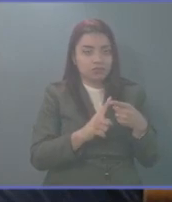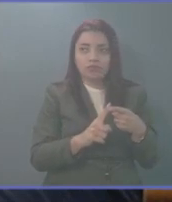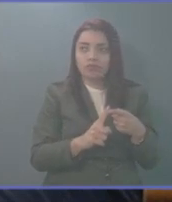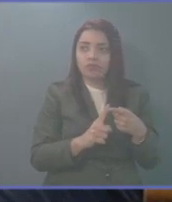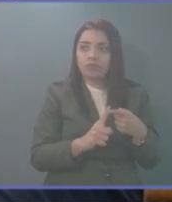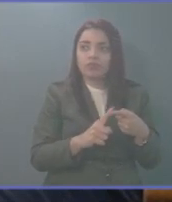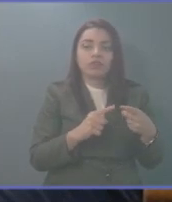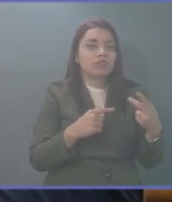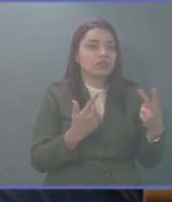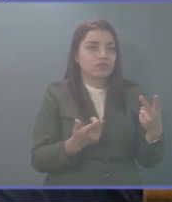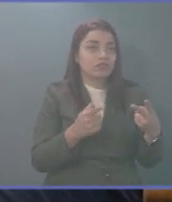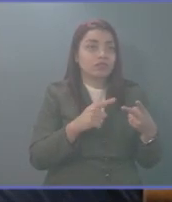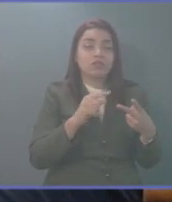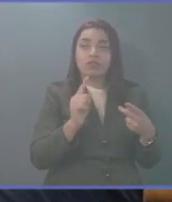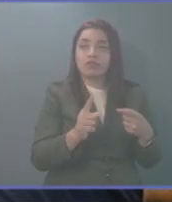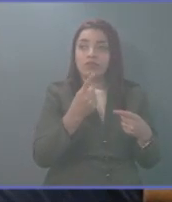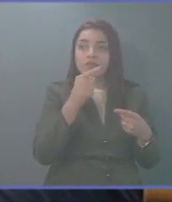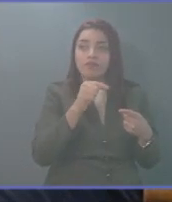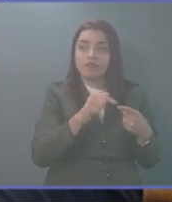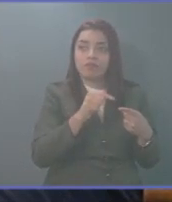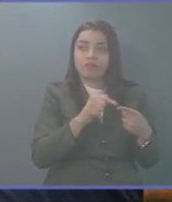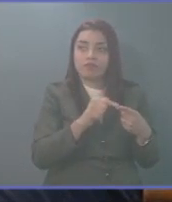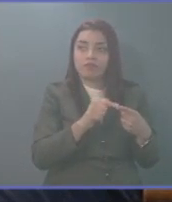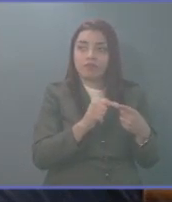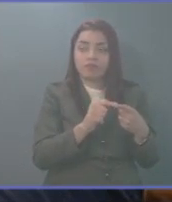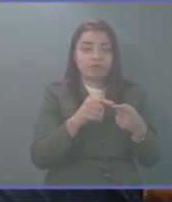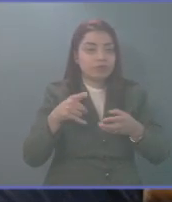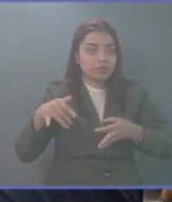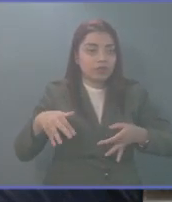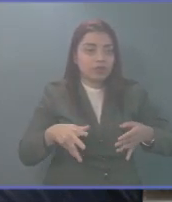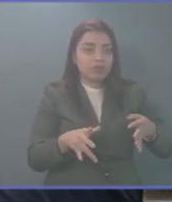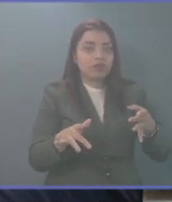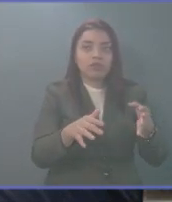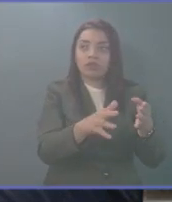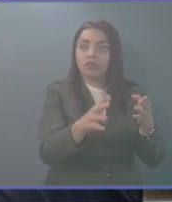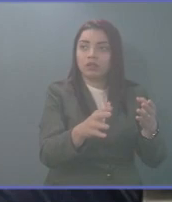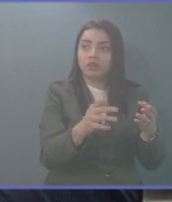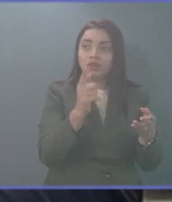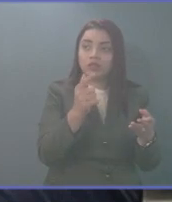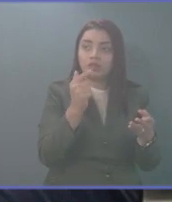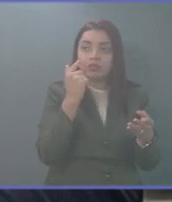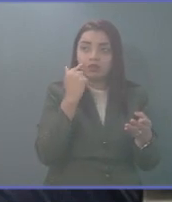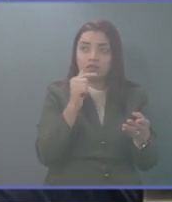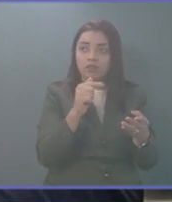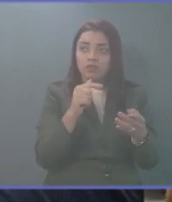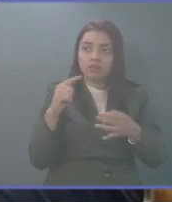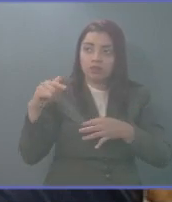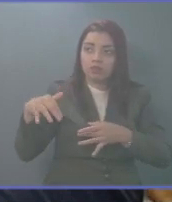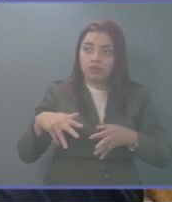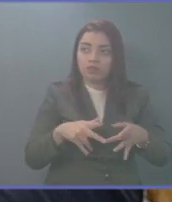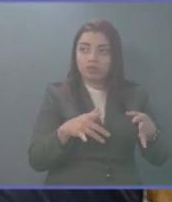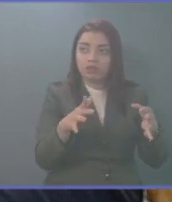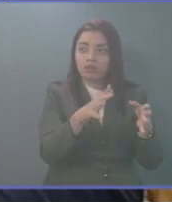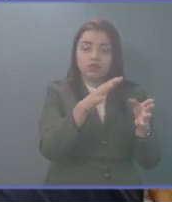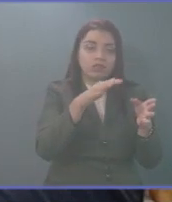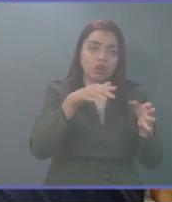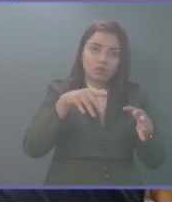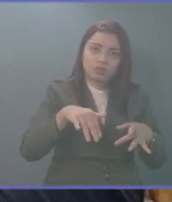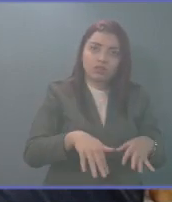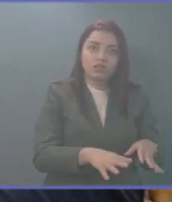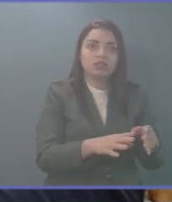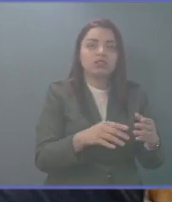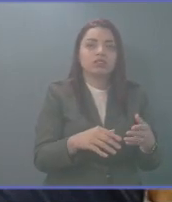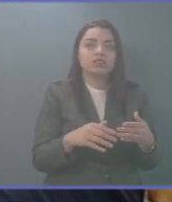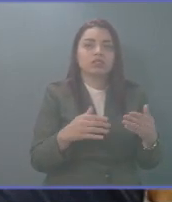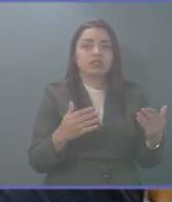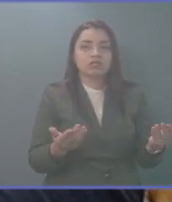Actualmente lo que estamos ahorita tratando es un caudal menor, porque baja la turbidez en el tiempo que estamos.